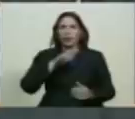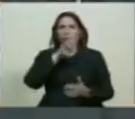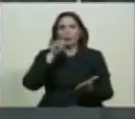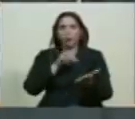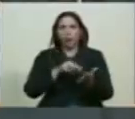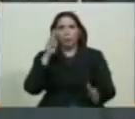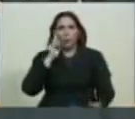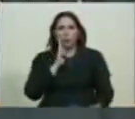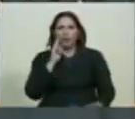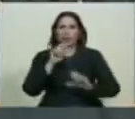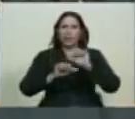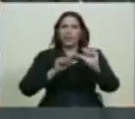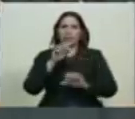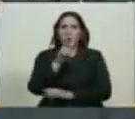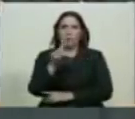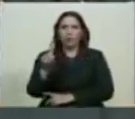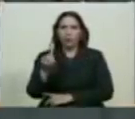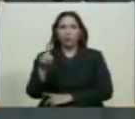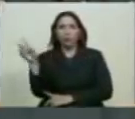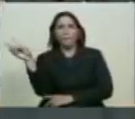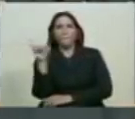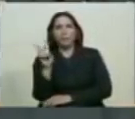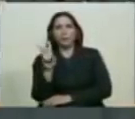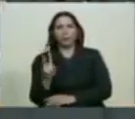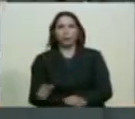del siglo XXI venezolano.